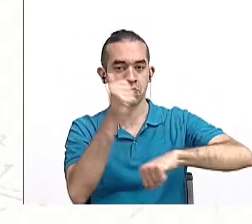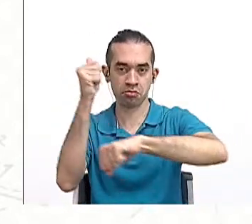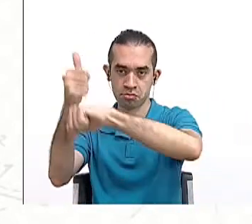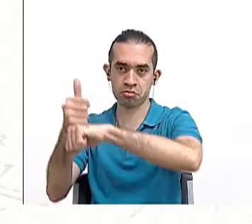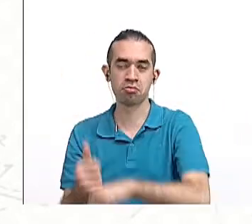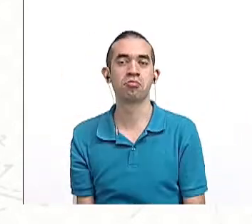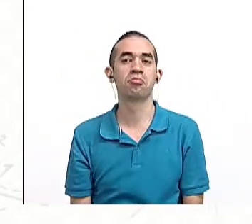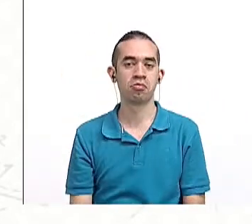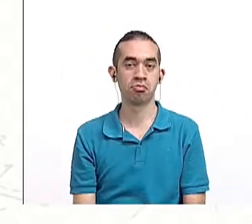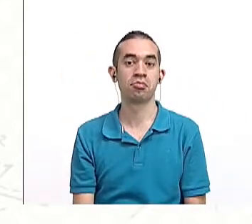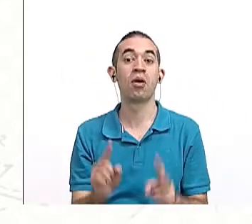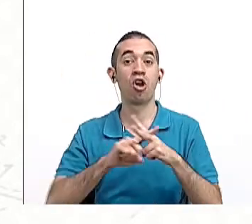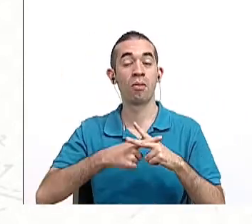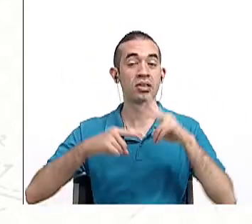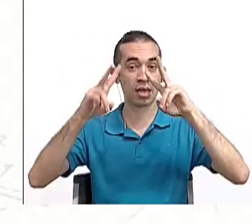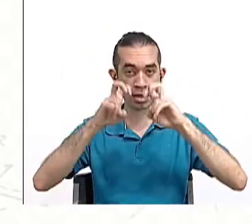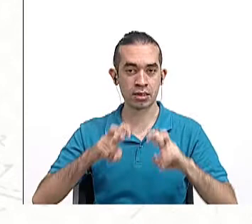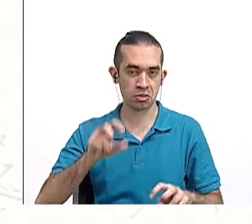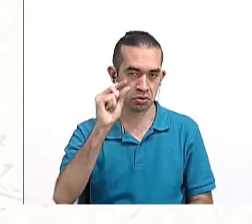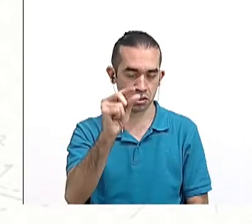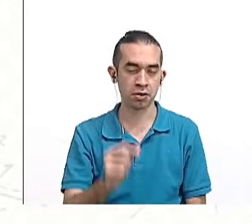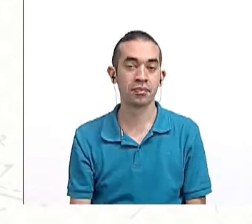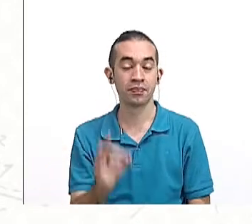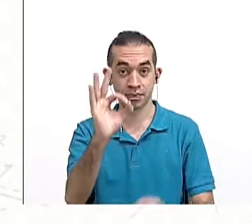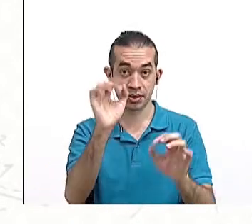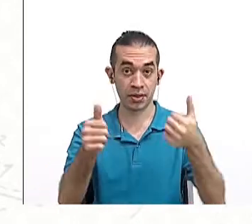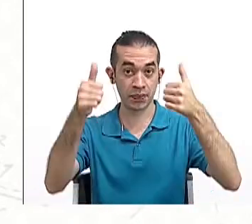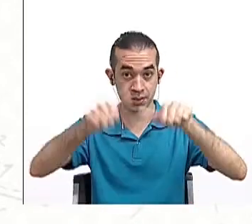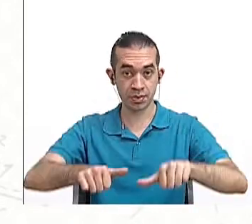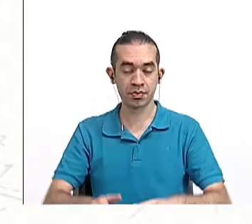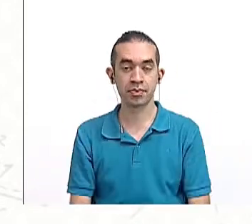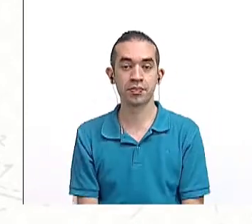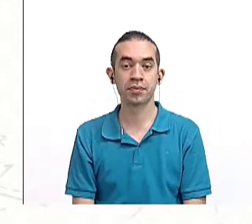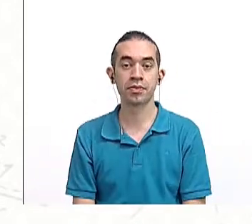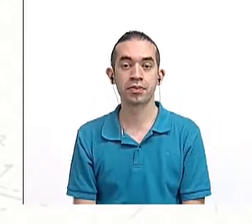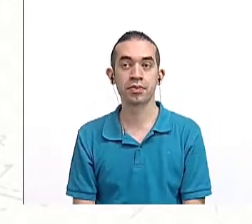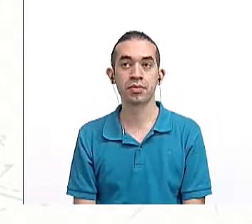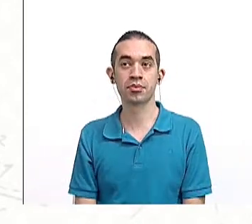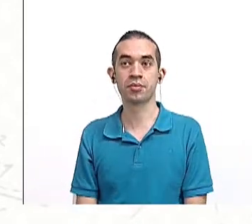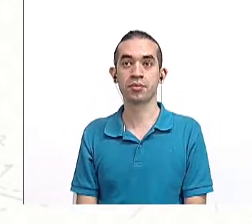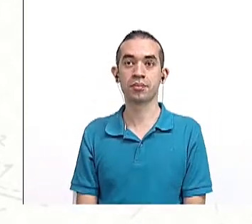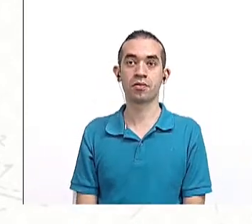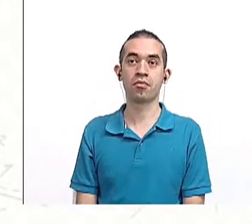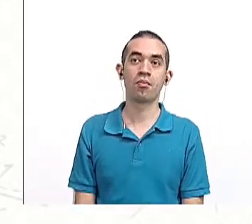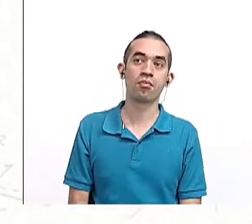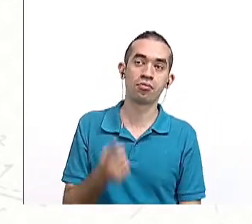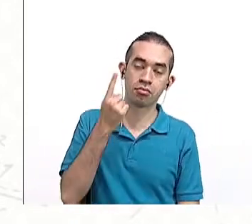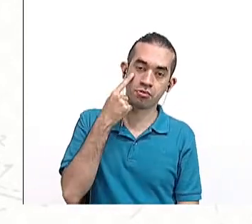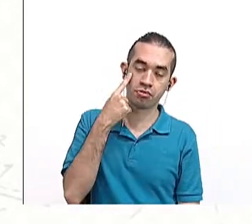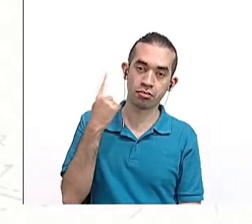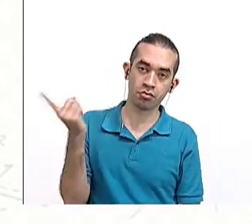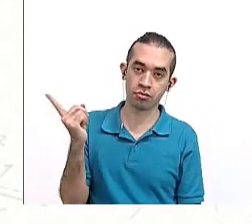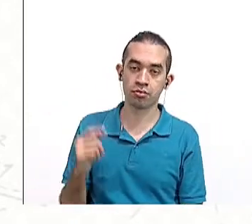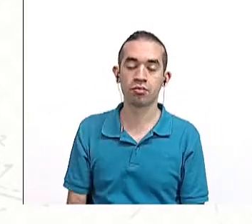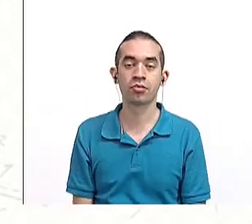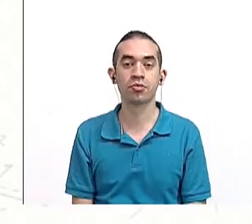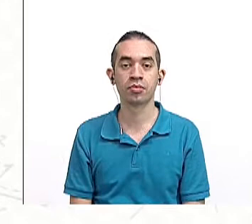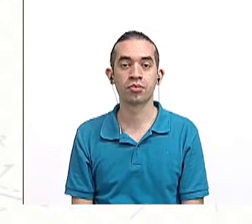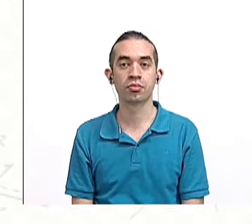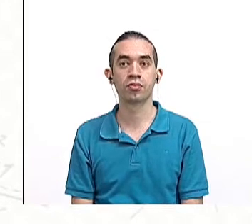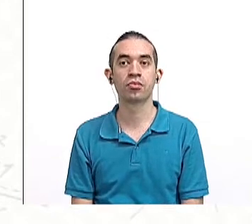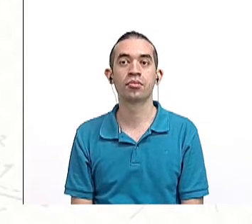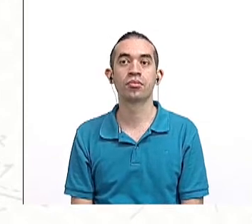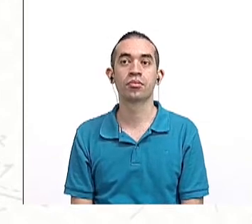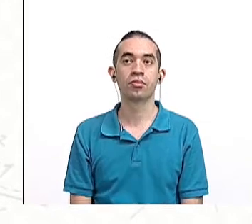con esto vamos a empezar a analizar un poquito de acuerdo ok tenemos esto por acá vean que tenemos a lo que es